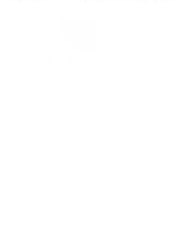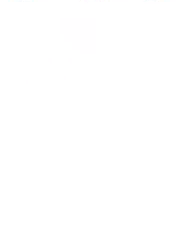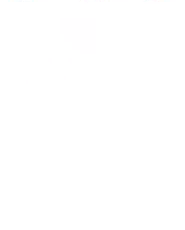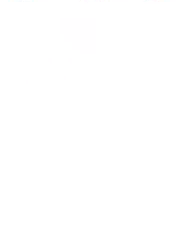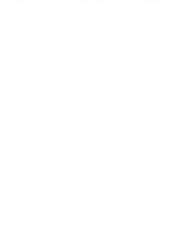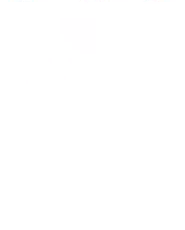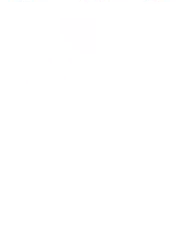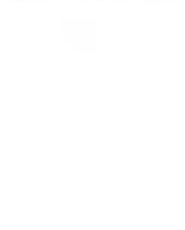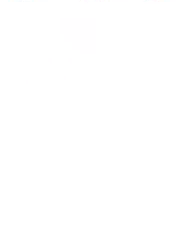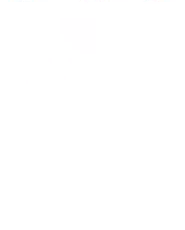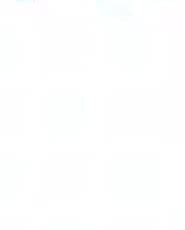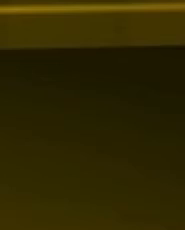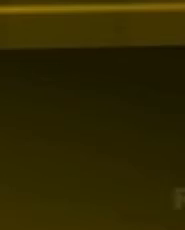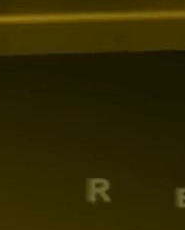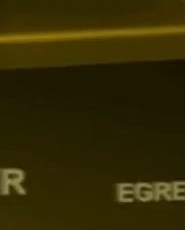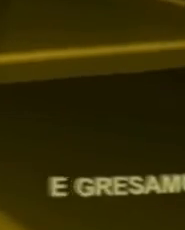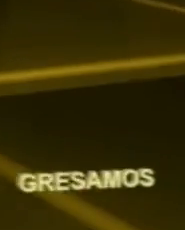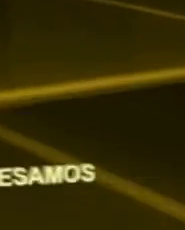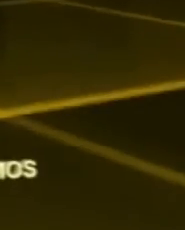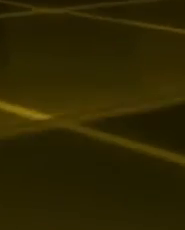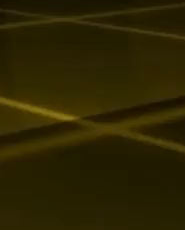futuro.